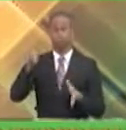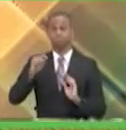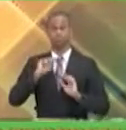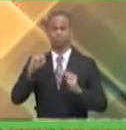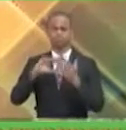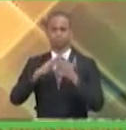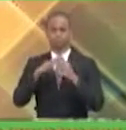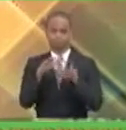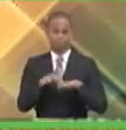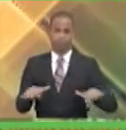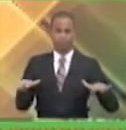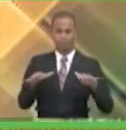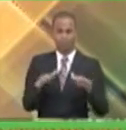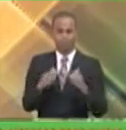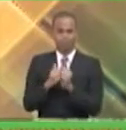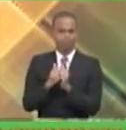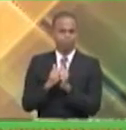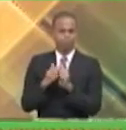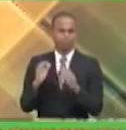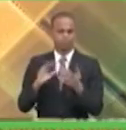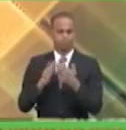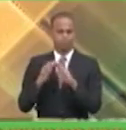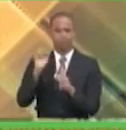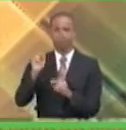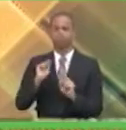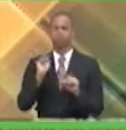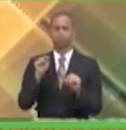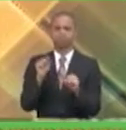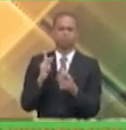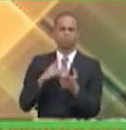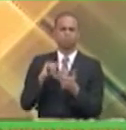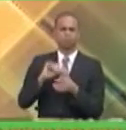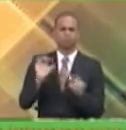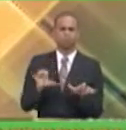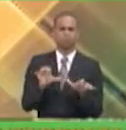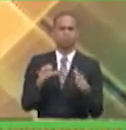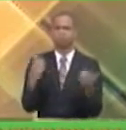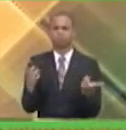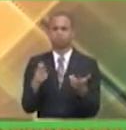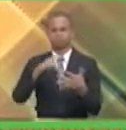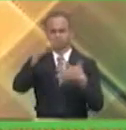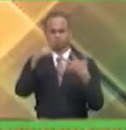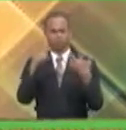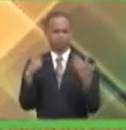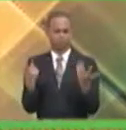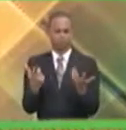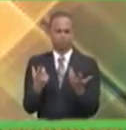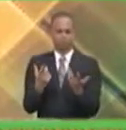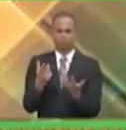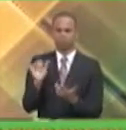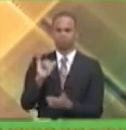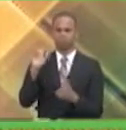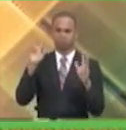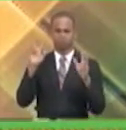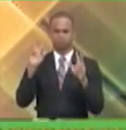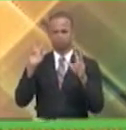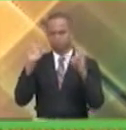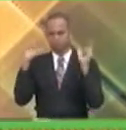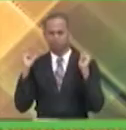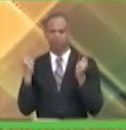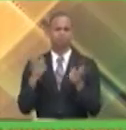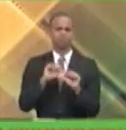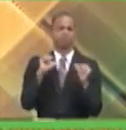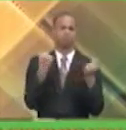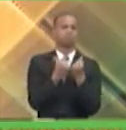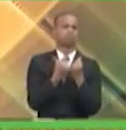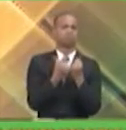y con la comunidad ver qué proyectos pueden elaborar, cuáles son las necesidades, como lo hizo Villa Altagracia, como lo hizo la Asociación de Intérpretes, qué